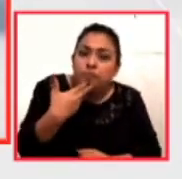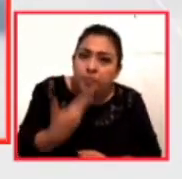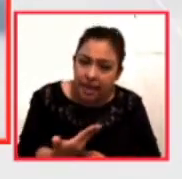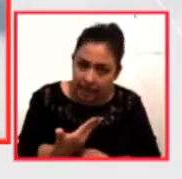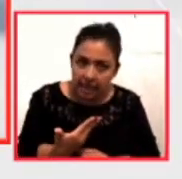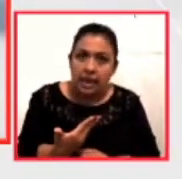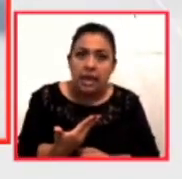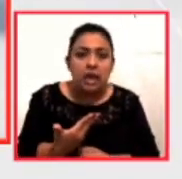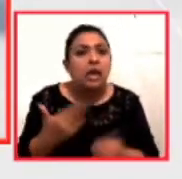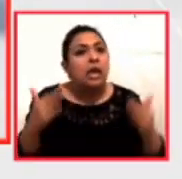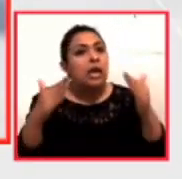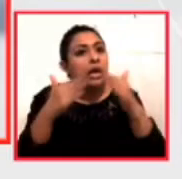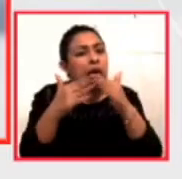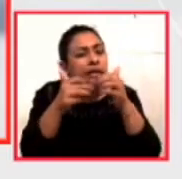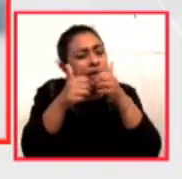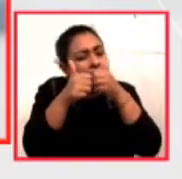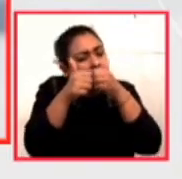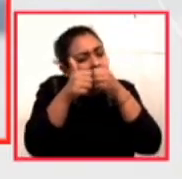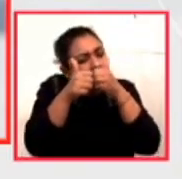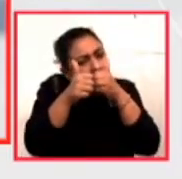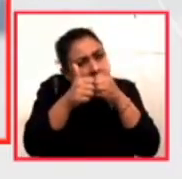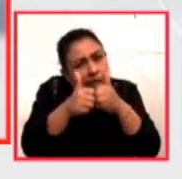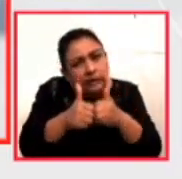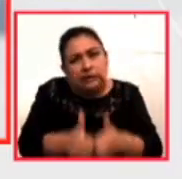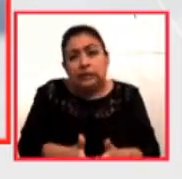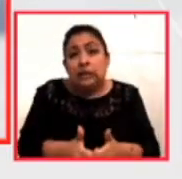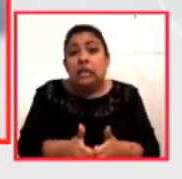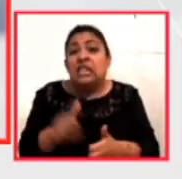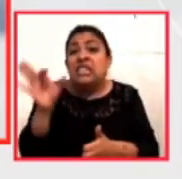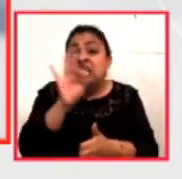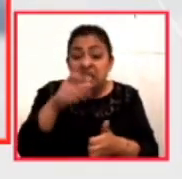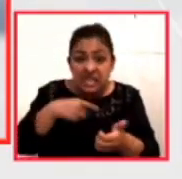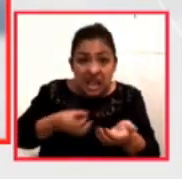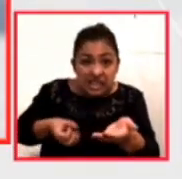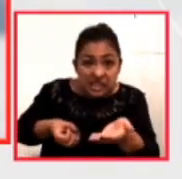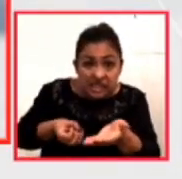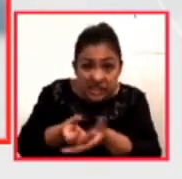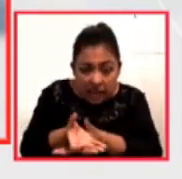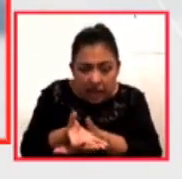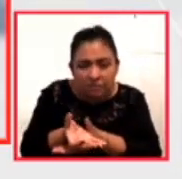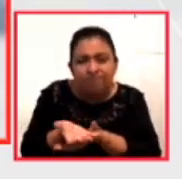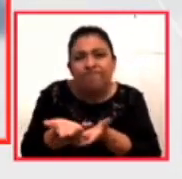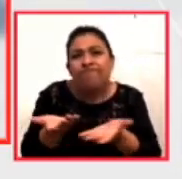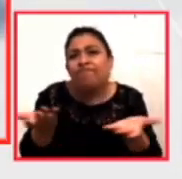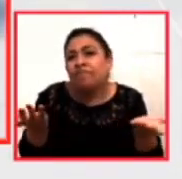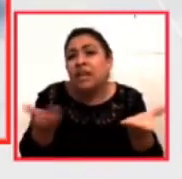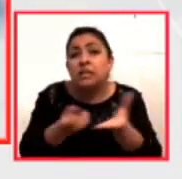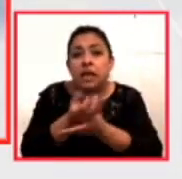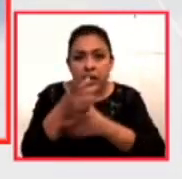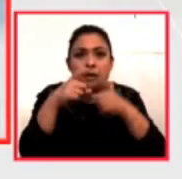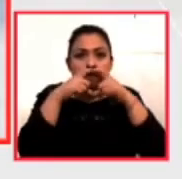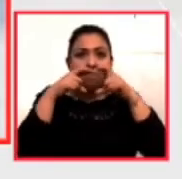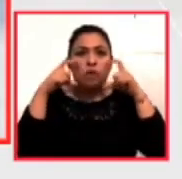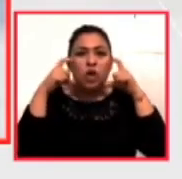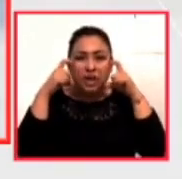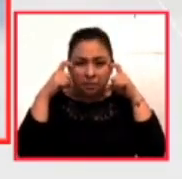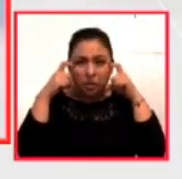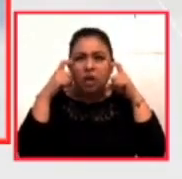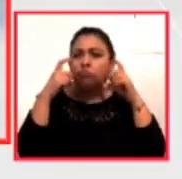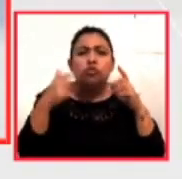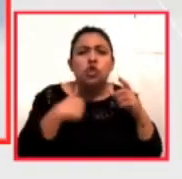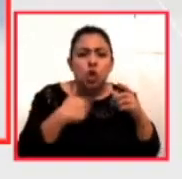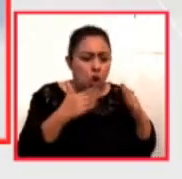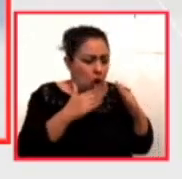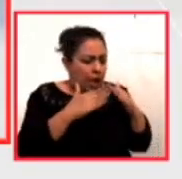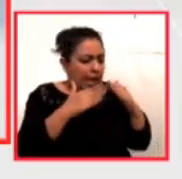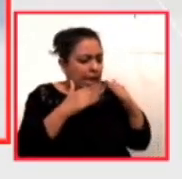nos quedemos en casa lo más posible y si salimos, que salgamos con tapabocas, aunque sea hecho en casa,